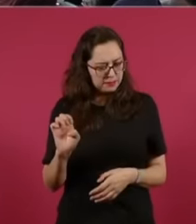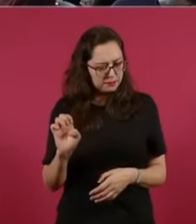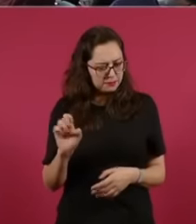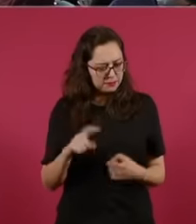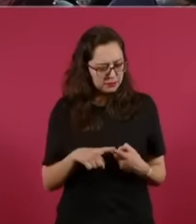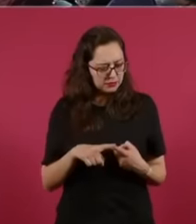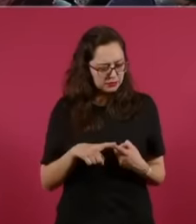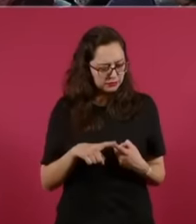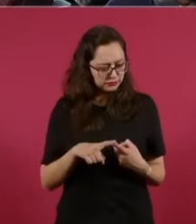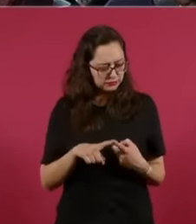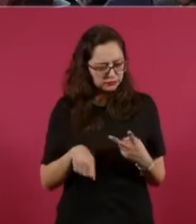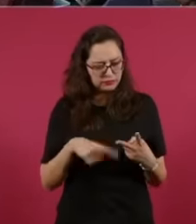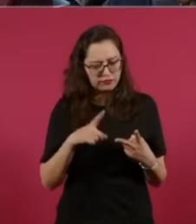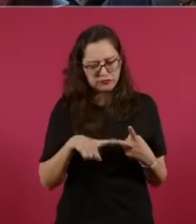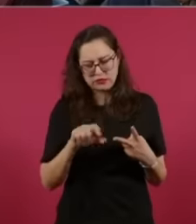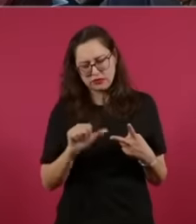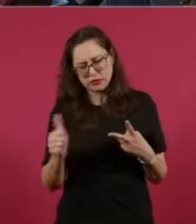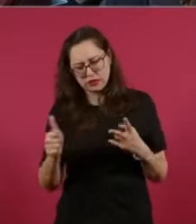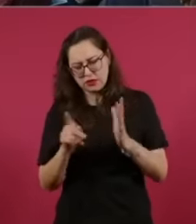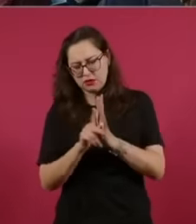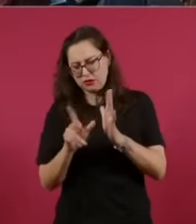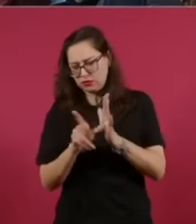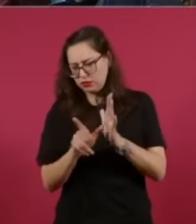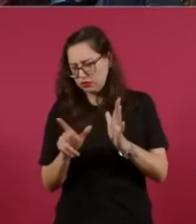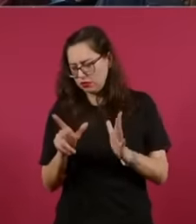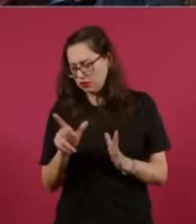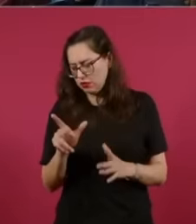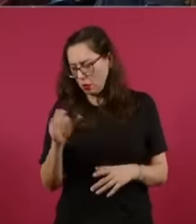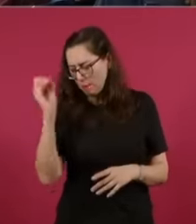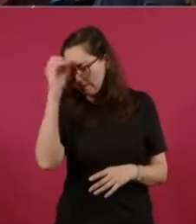o el otro periódico, La Opinión,